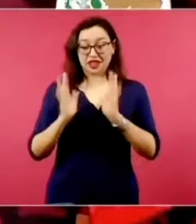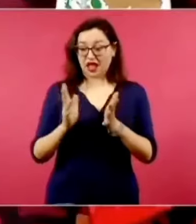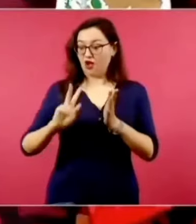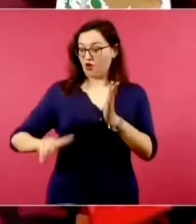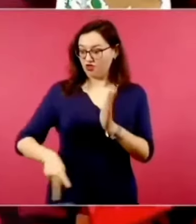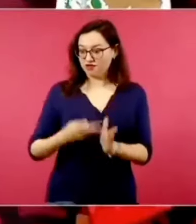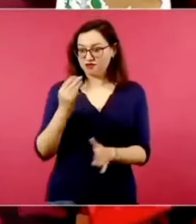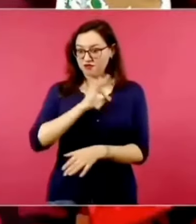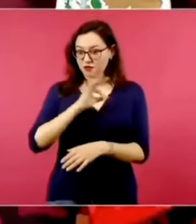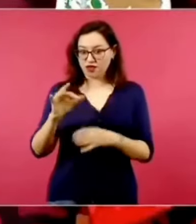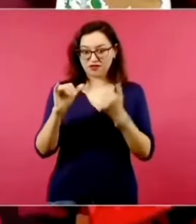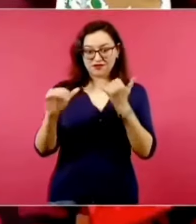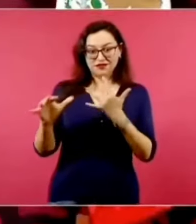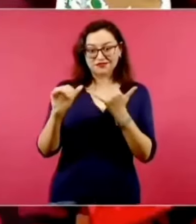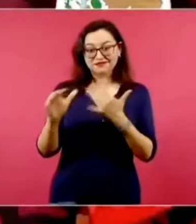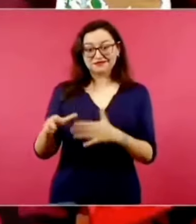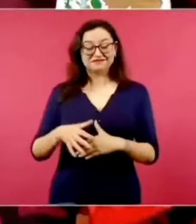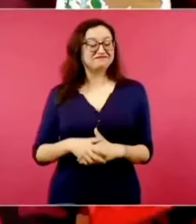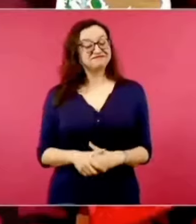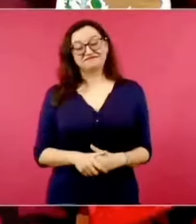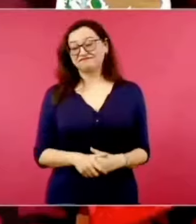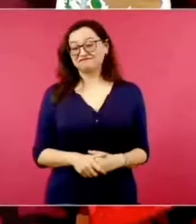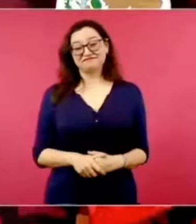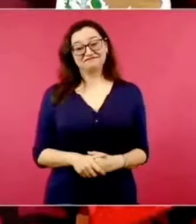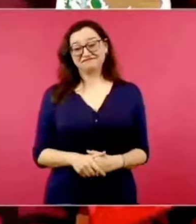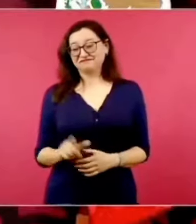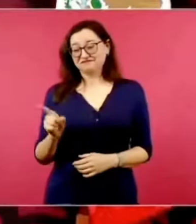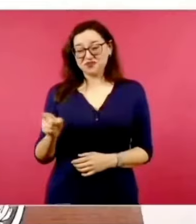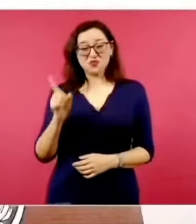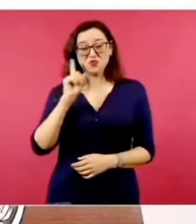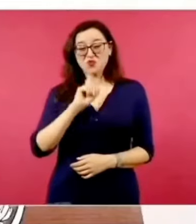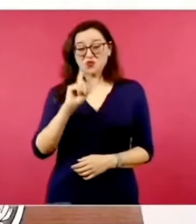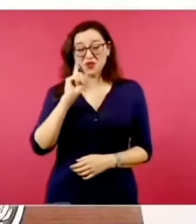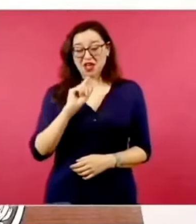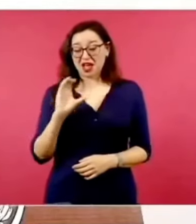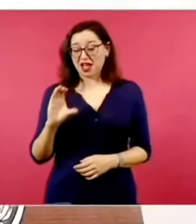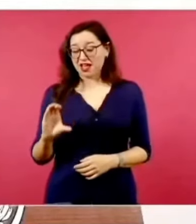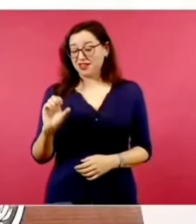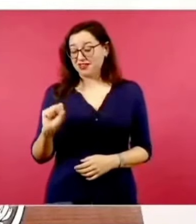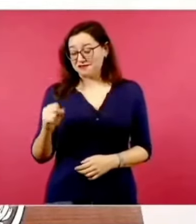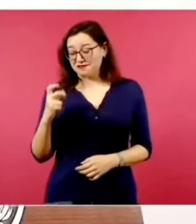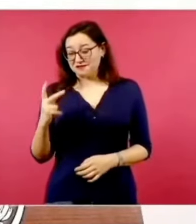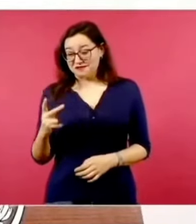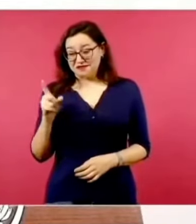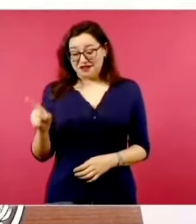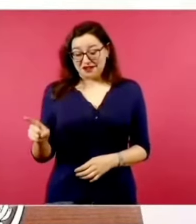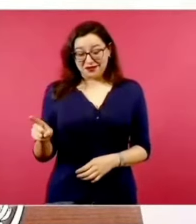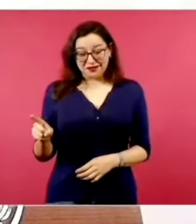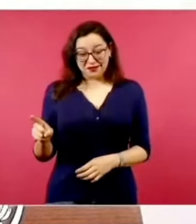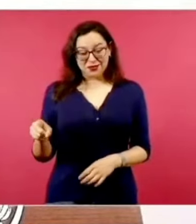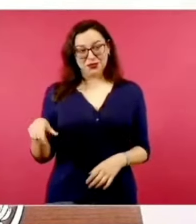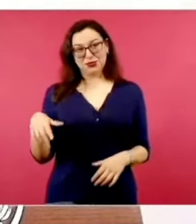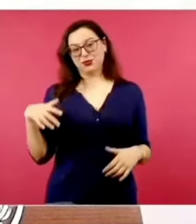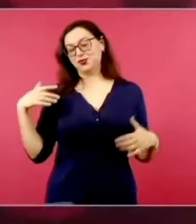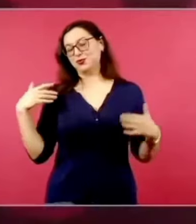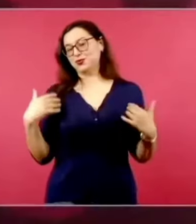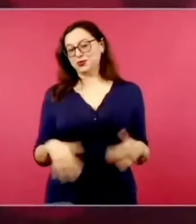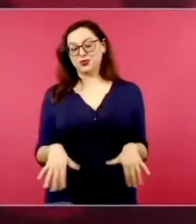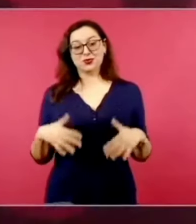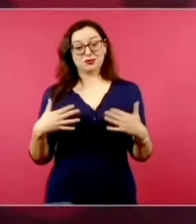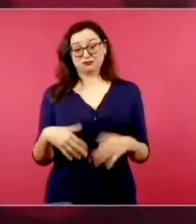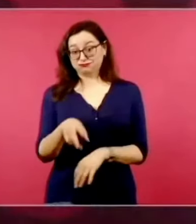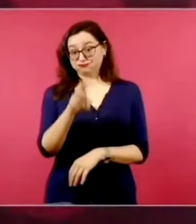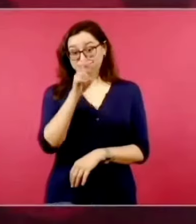dije Claudia es eh Muy eh